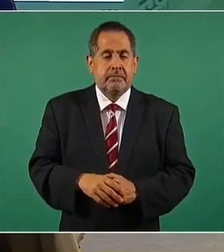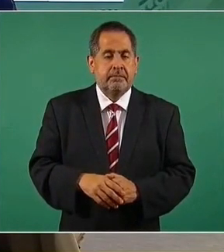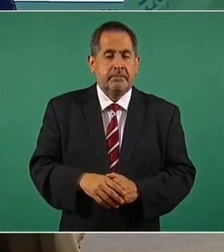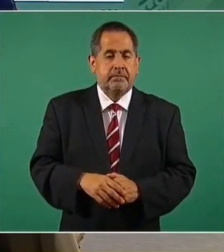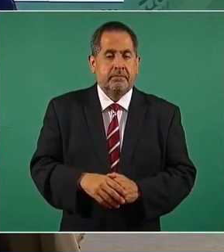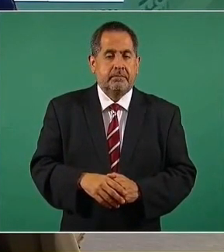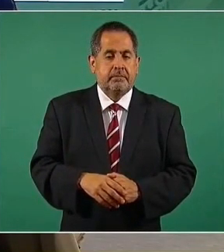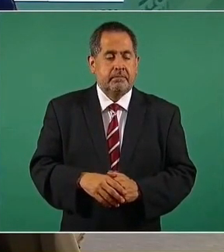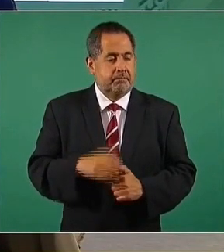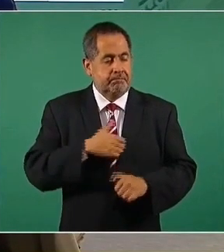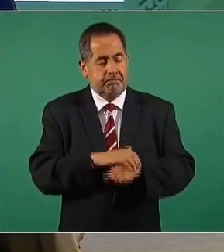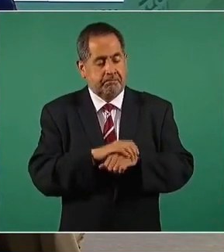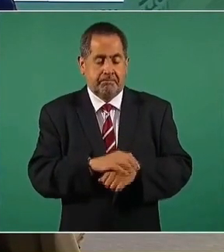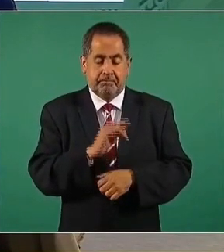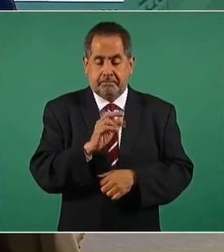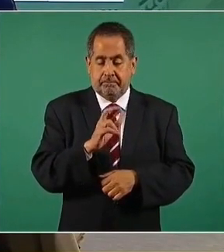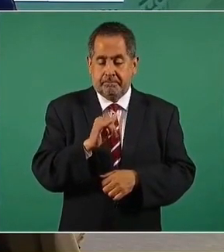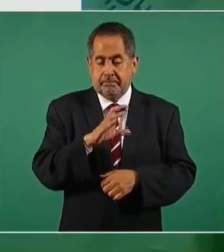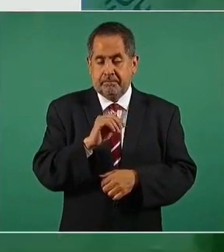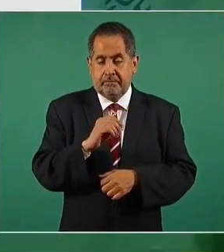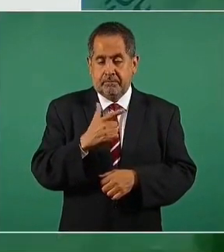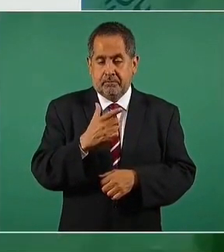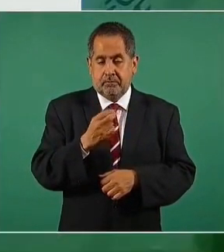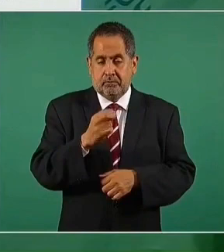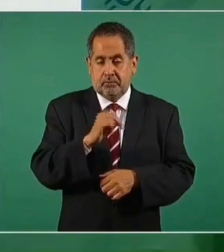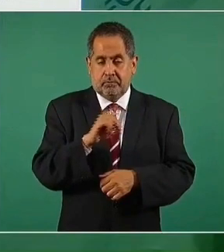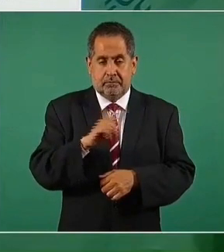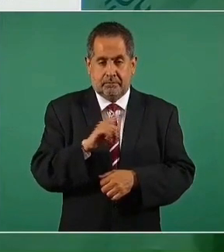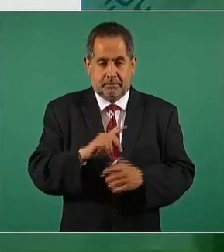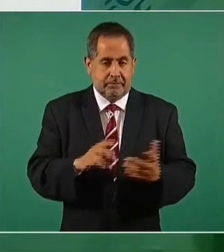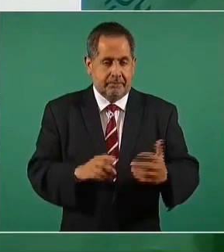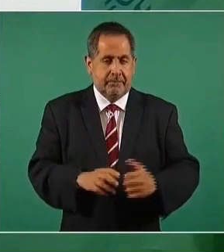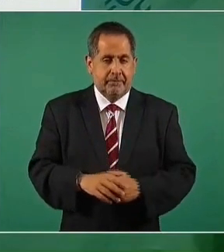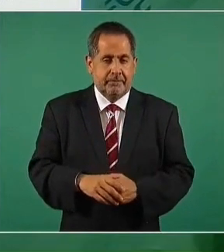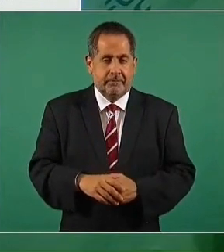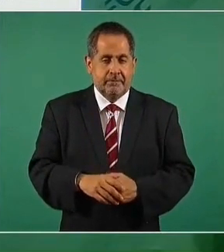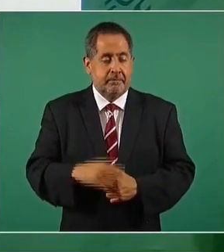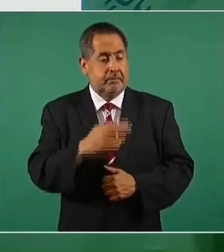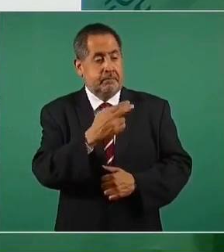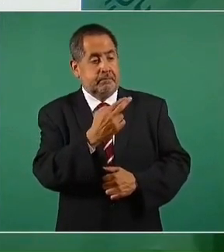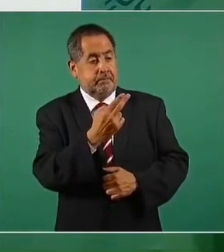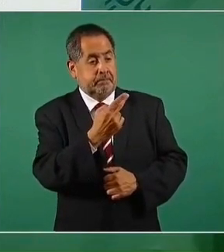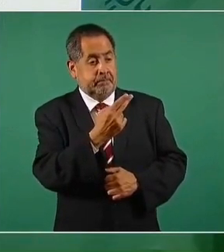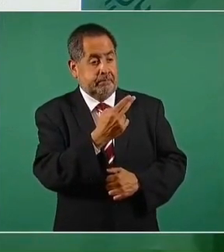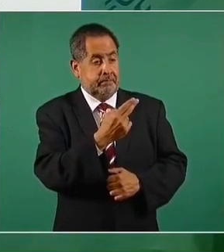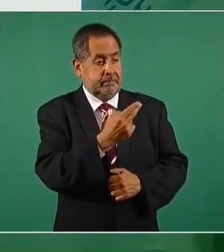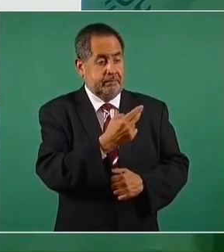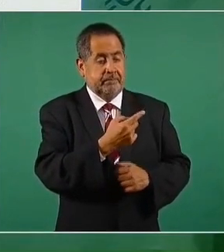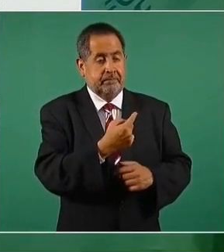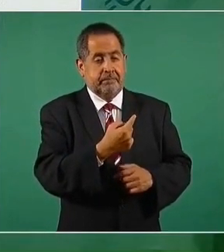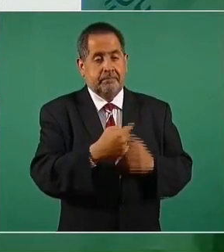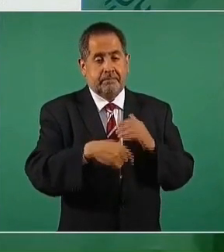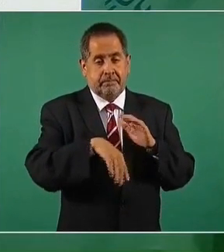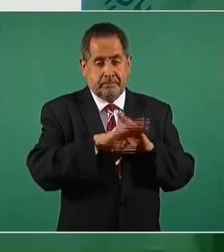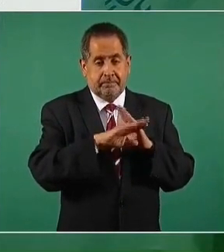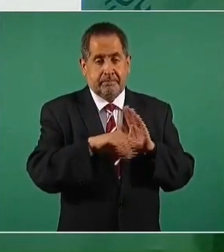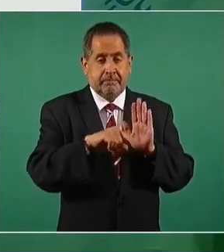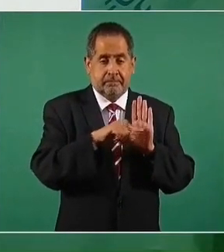mi amigo Francisco González, 25.6.